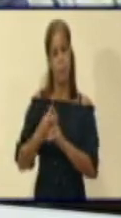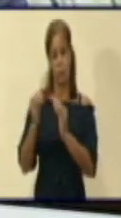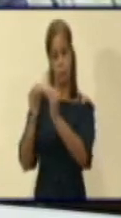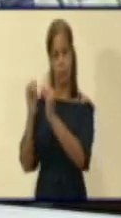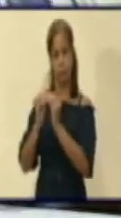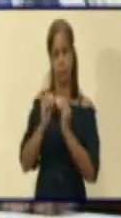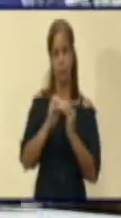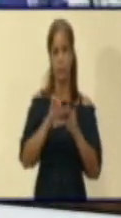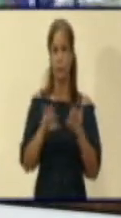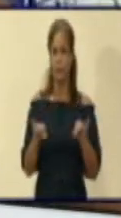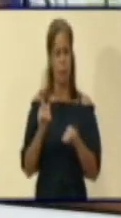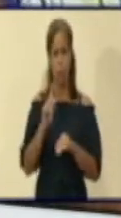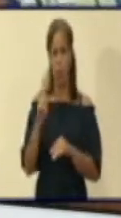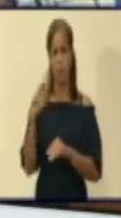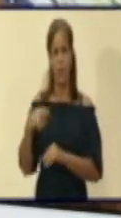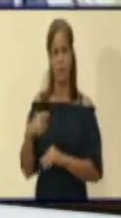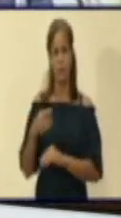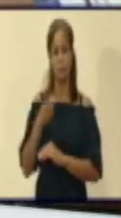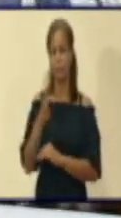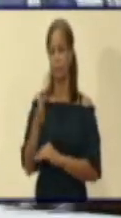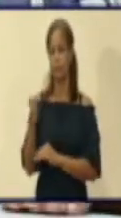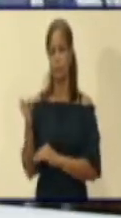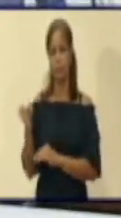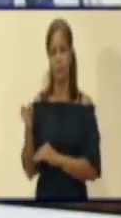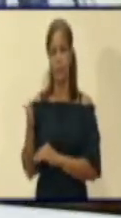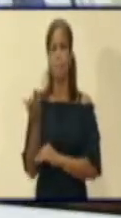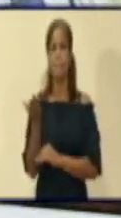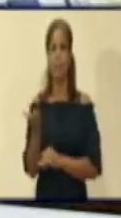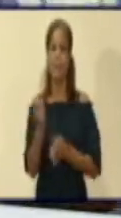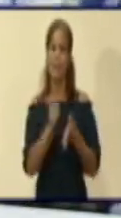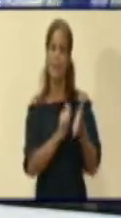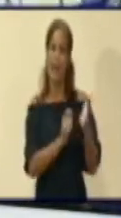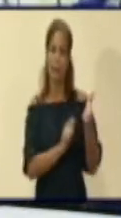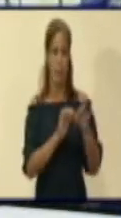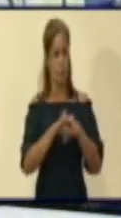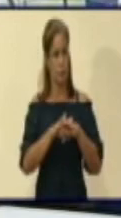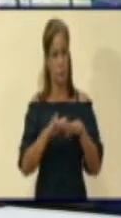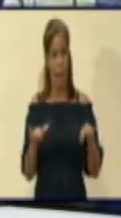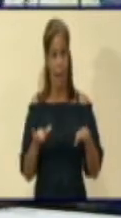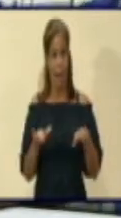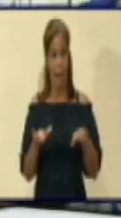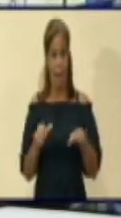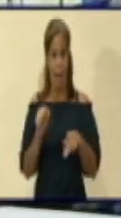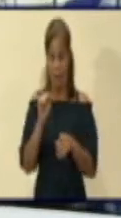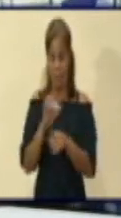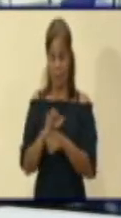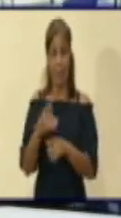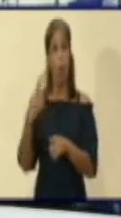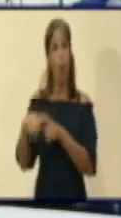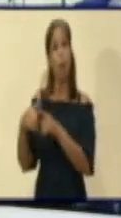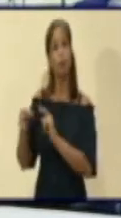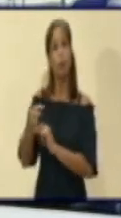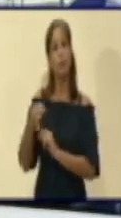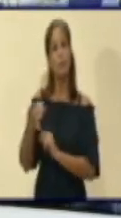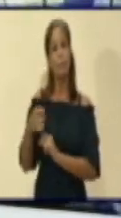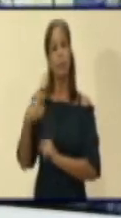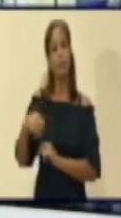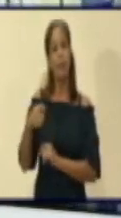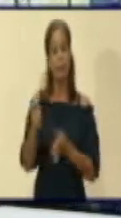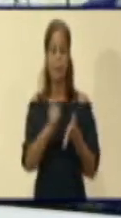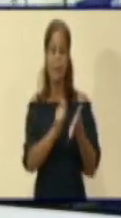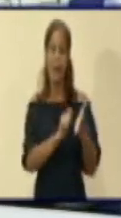que dirigirse a ningún lugar, a la unidad estatal de tráfico. Automáticamente se le cancela. El resto de los municipios tienen que solicitarla al compañero de la unidad estatal de